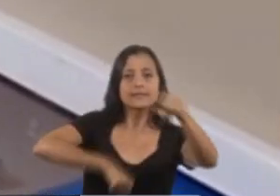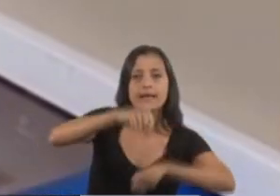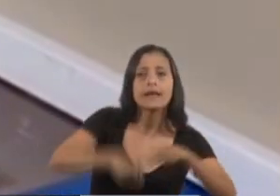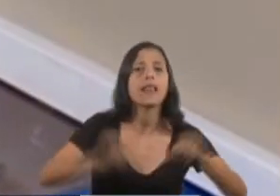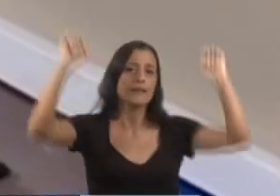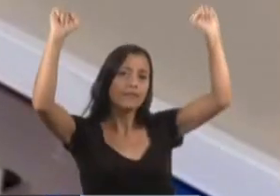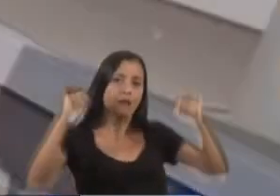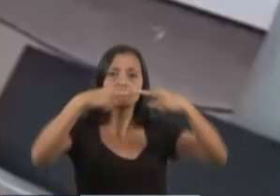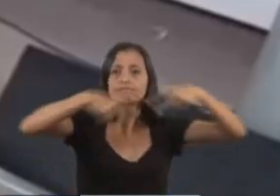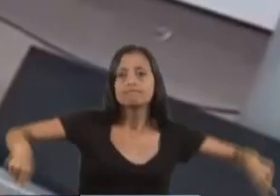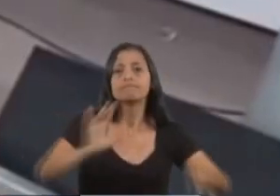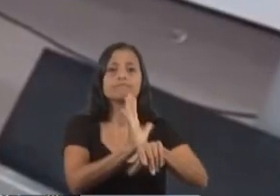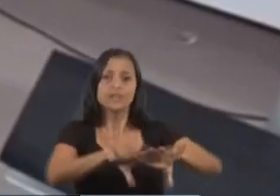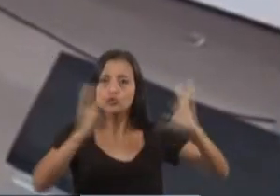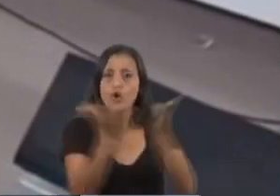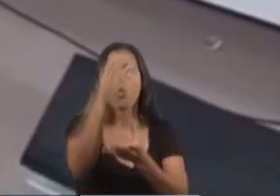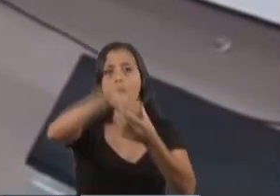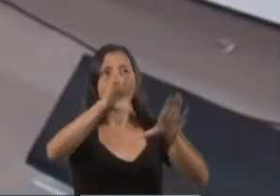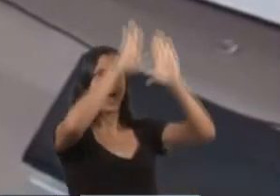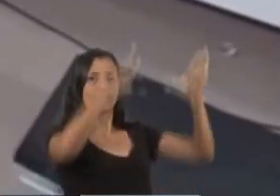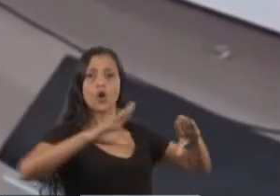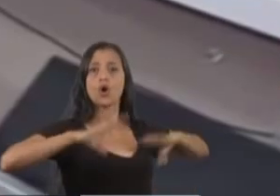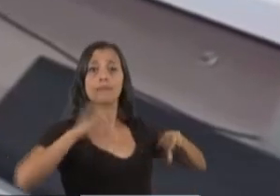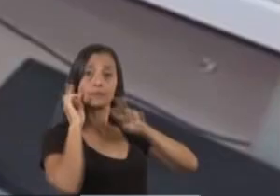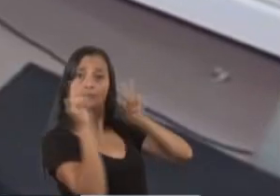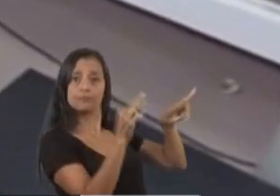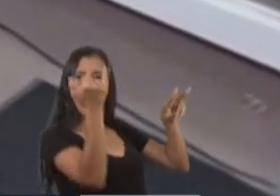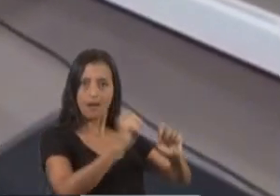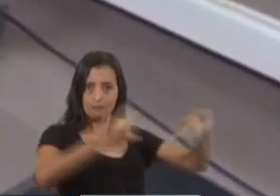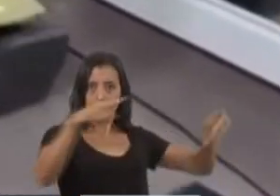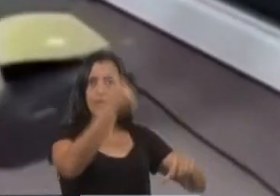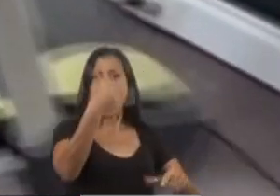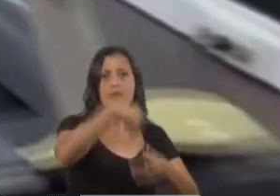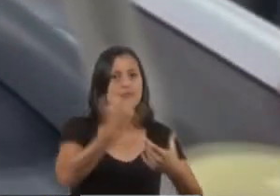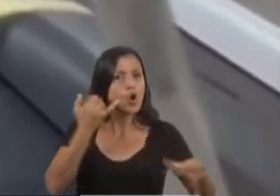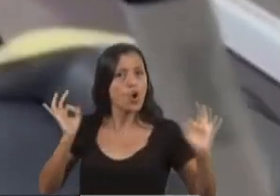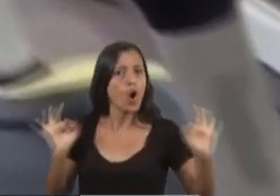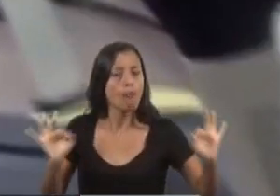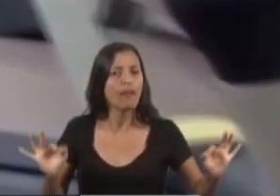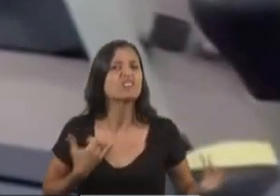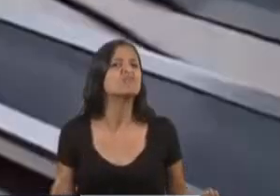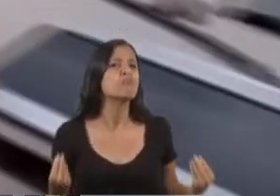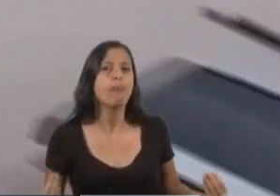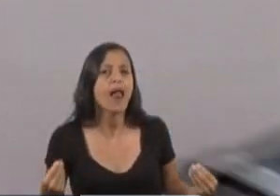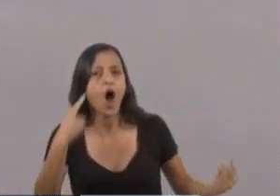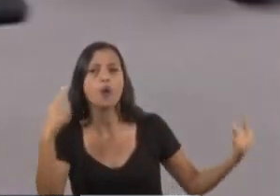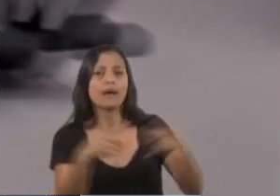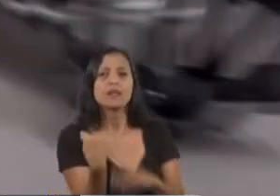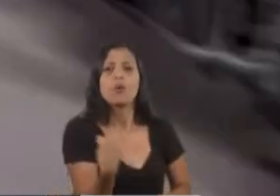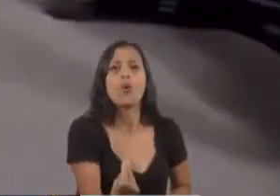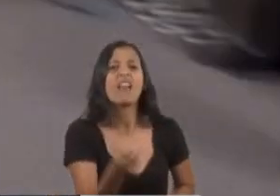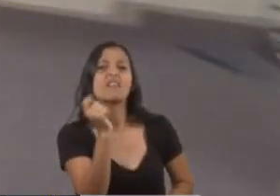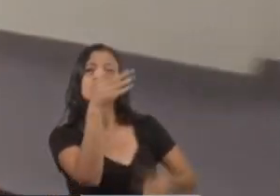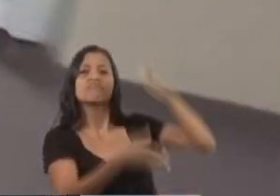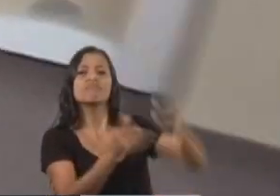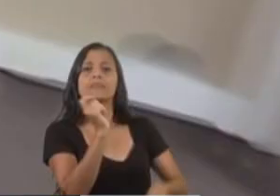mancuernas, etcétera. Todo un gimnasio, como podrán ver ahí, equipado, que era utilizado exclusivamente por